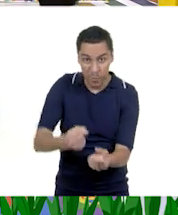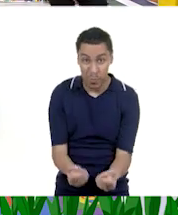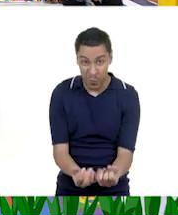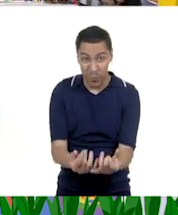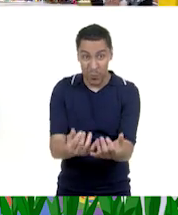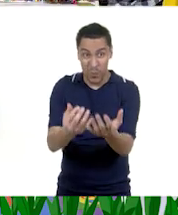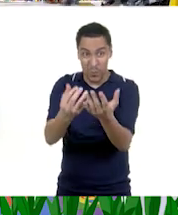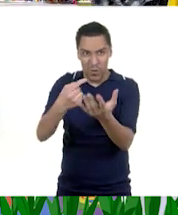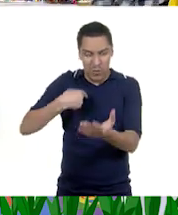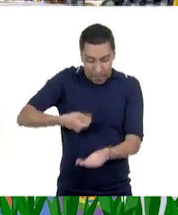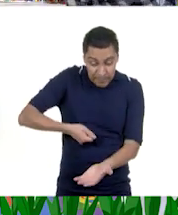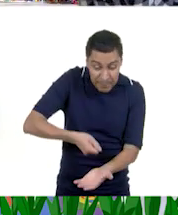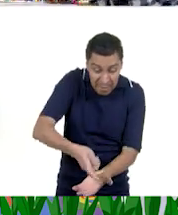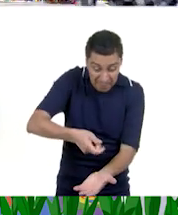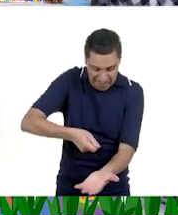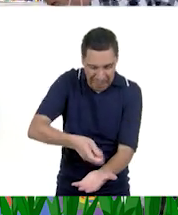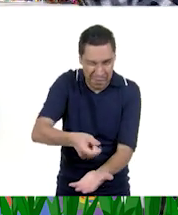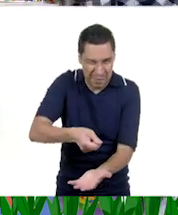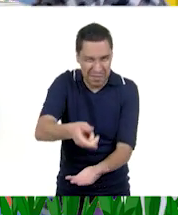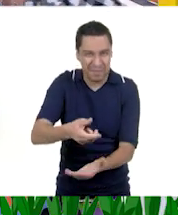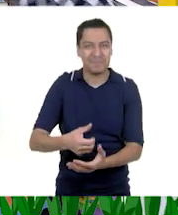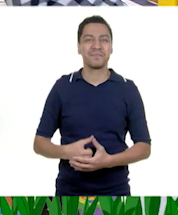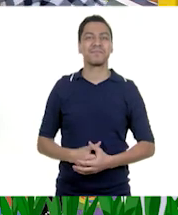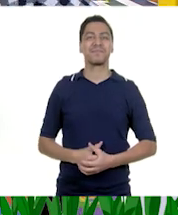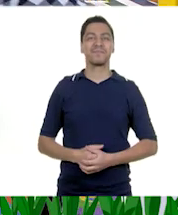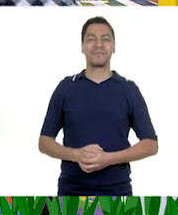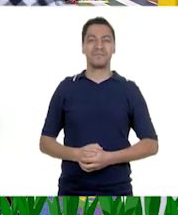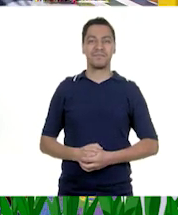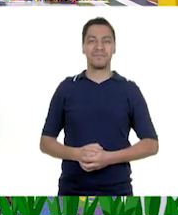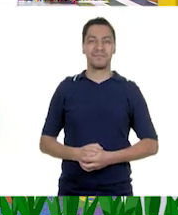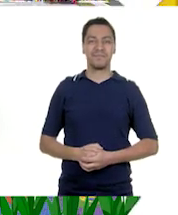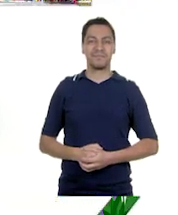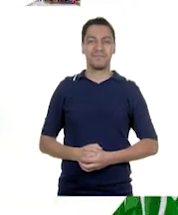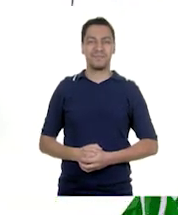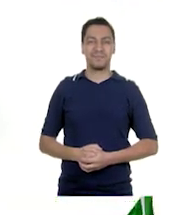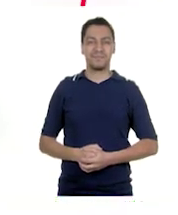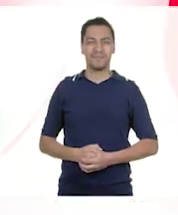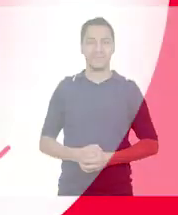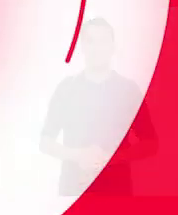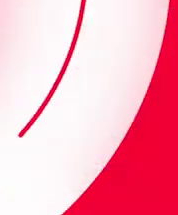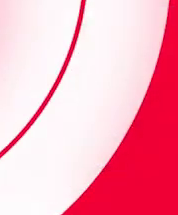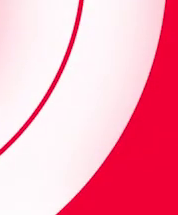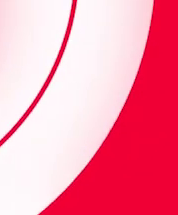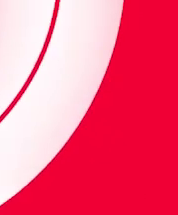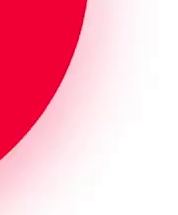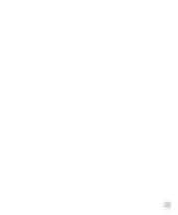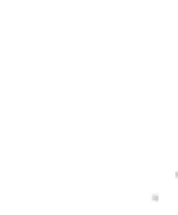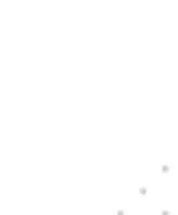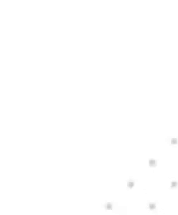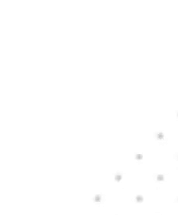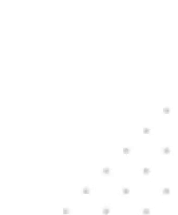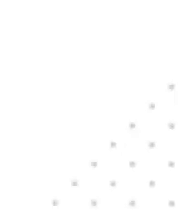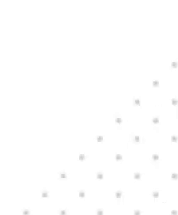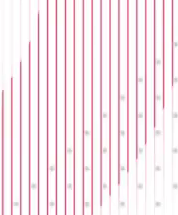Mira, las voy a ir colocando por aquí. Yo voy a hacer una palmera y me voy a mover de un lado a otro.